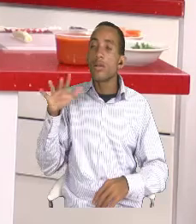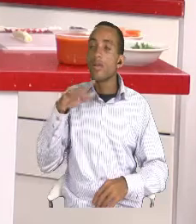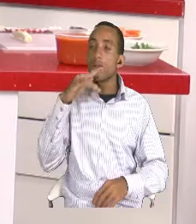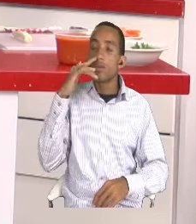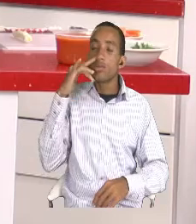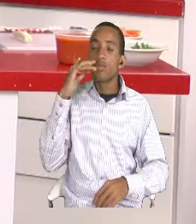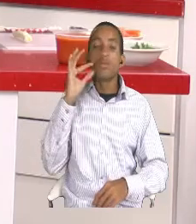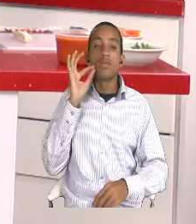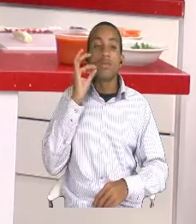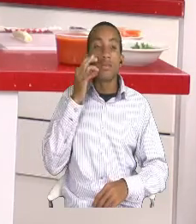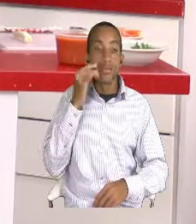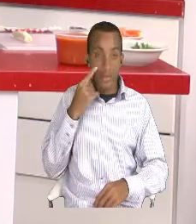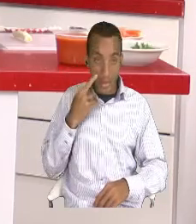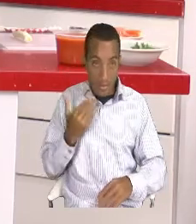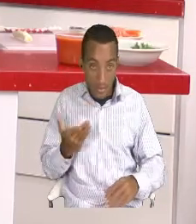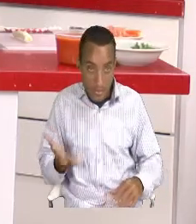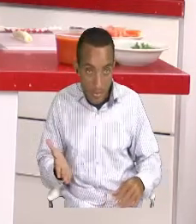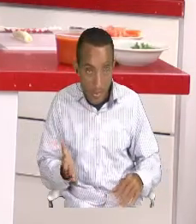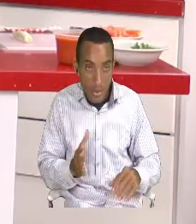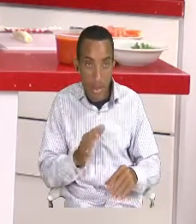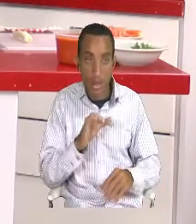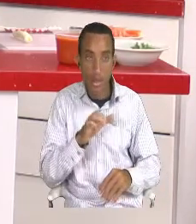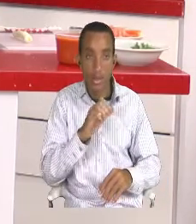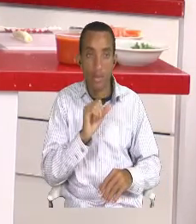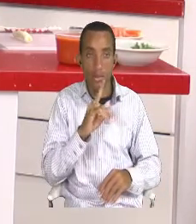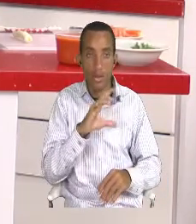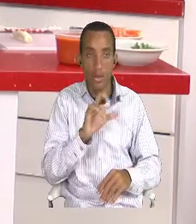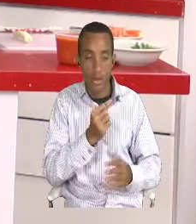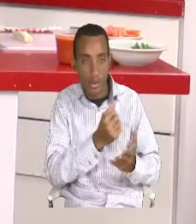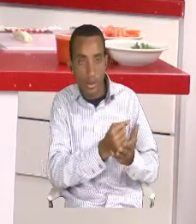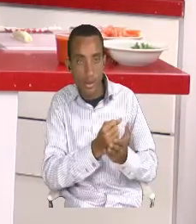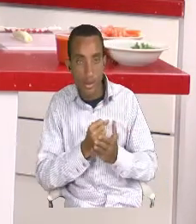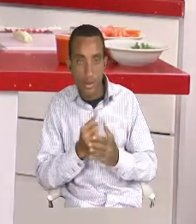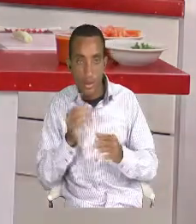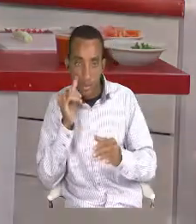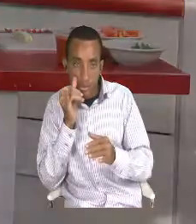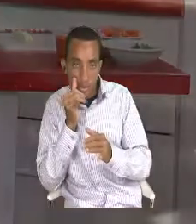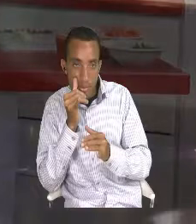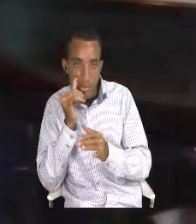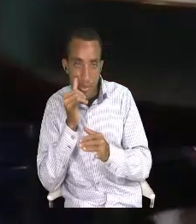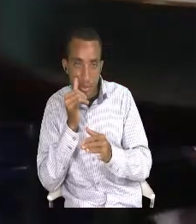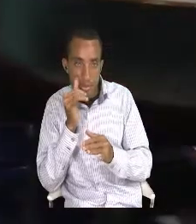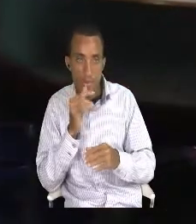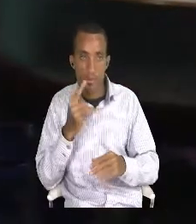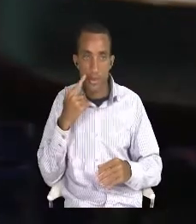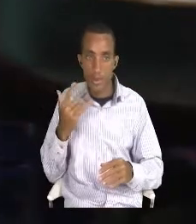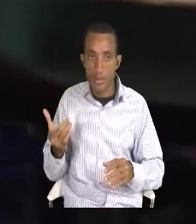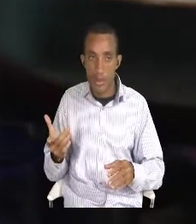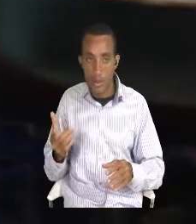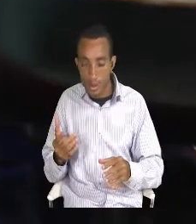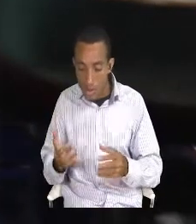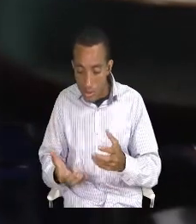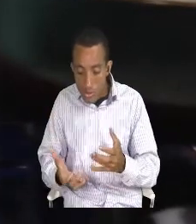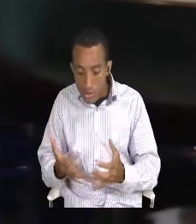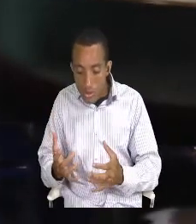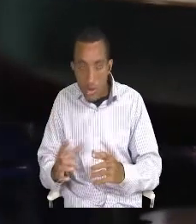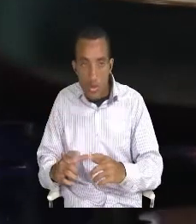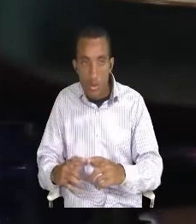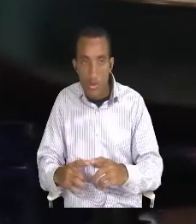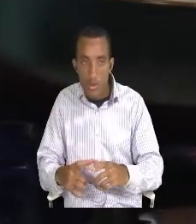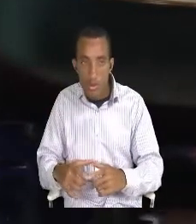mira si, si Paula nos colabora. Con el planito. Ahí los medallones de res van soltando sus jugos, se